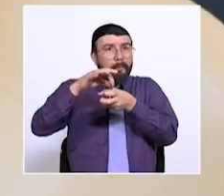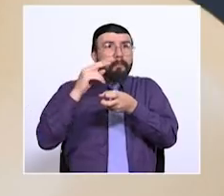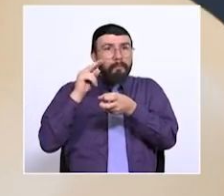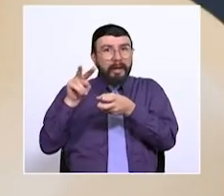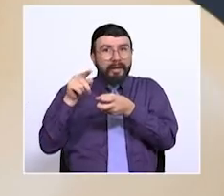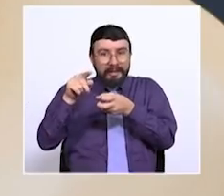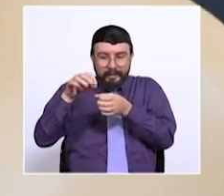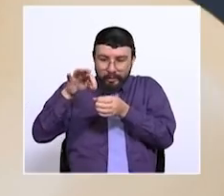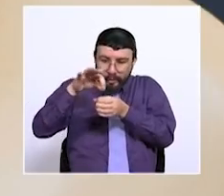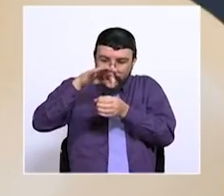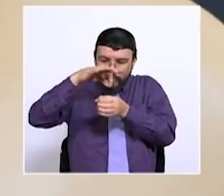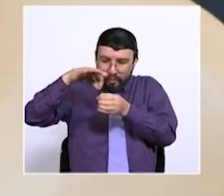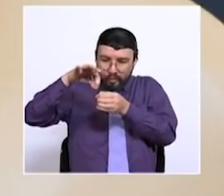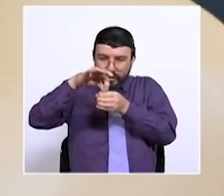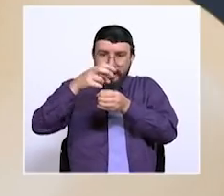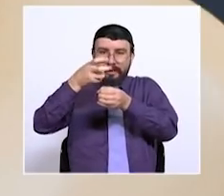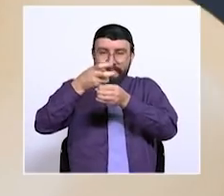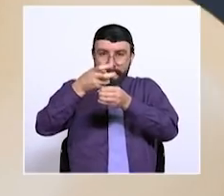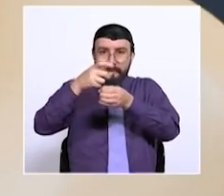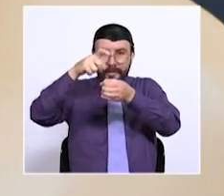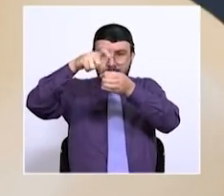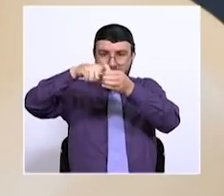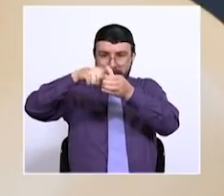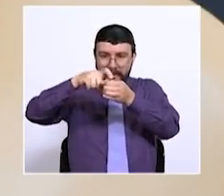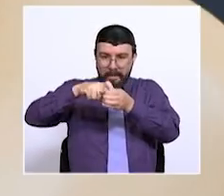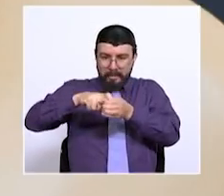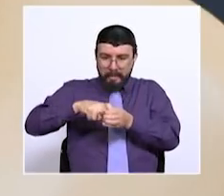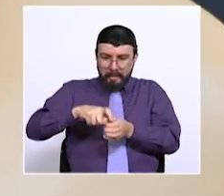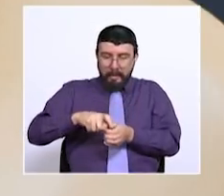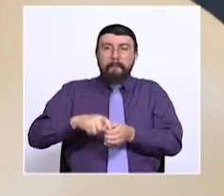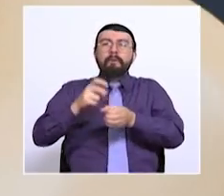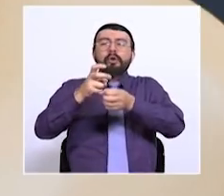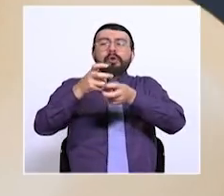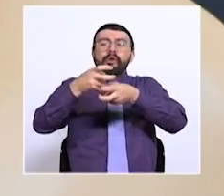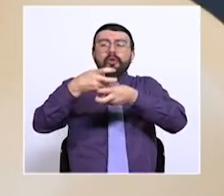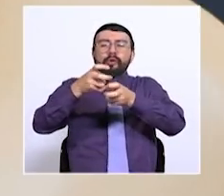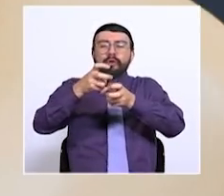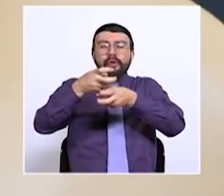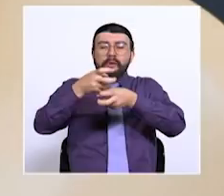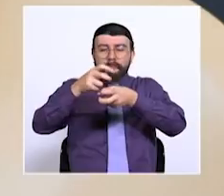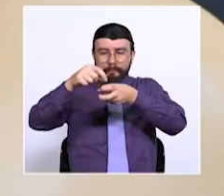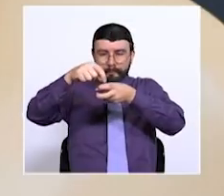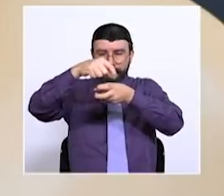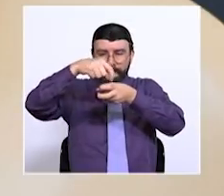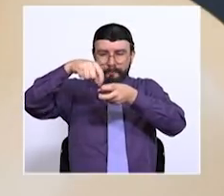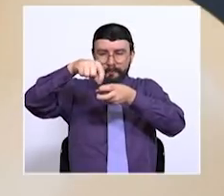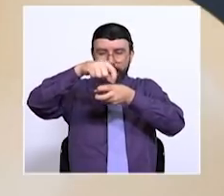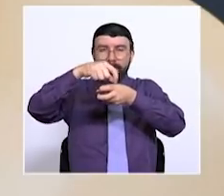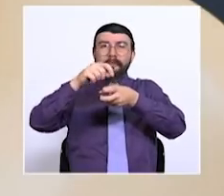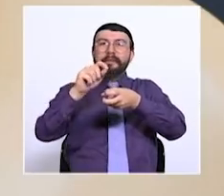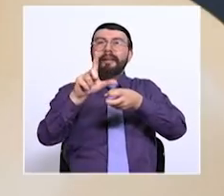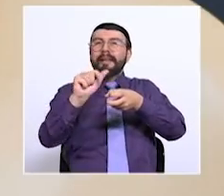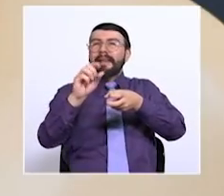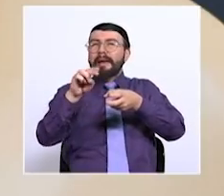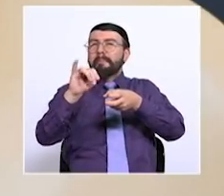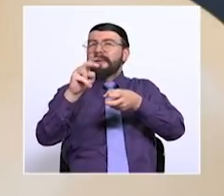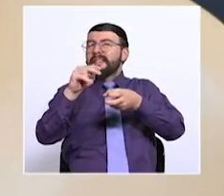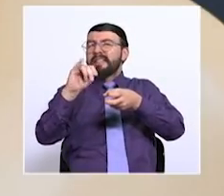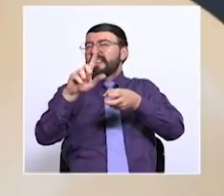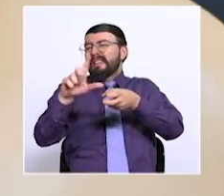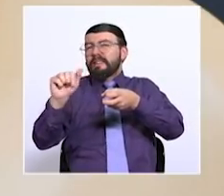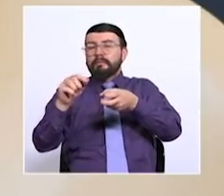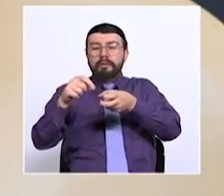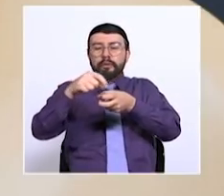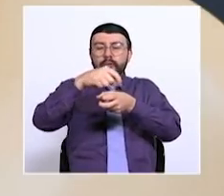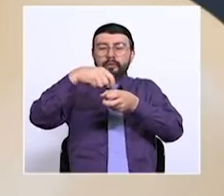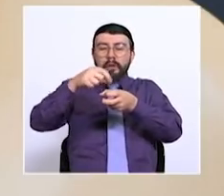mitad. Si en la parte de atrás de esa vértebra viene la laminilla, si esas laminillas no hacen su